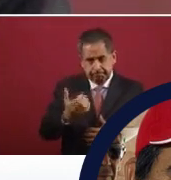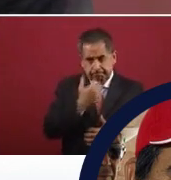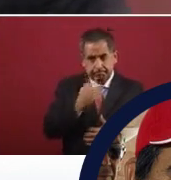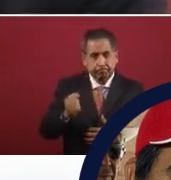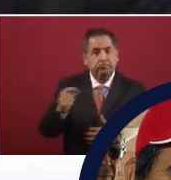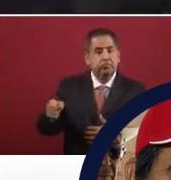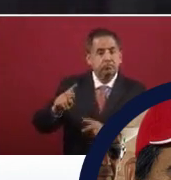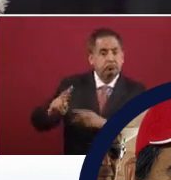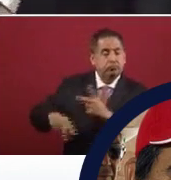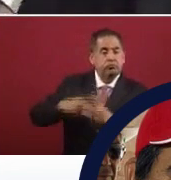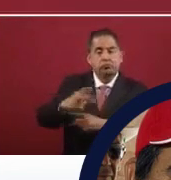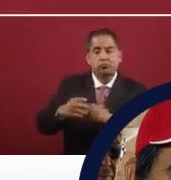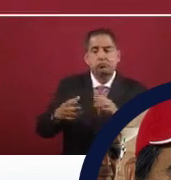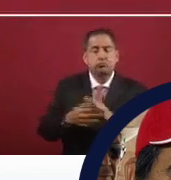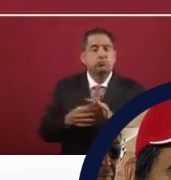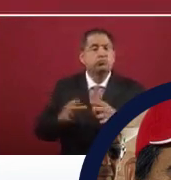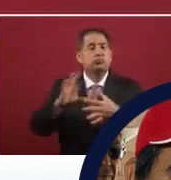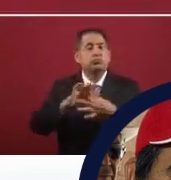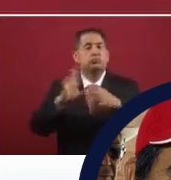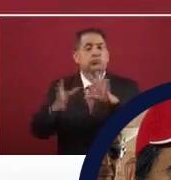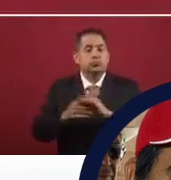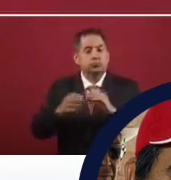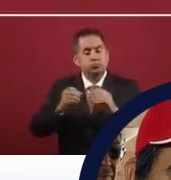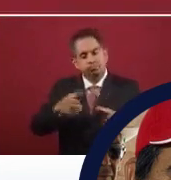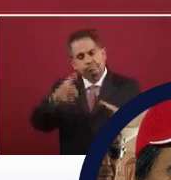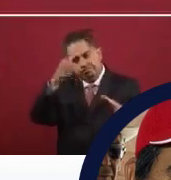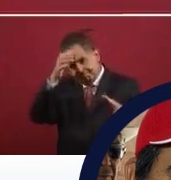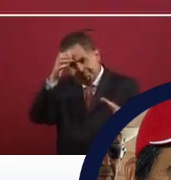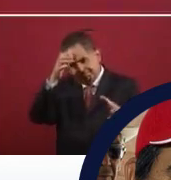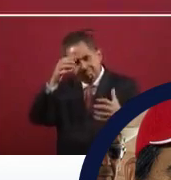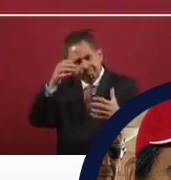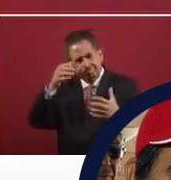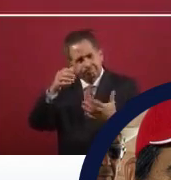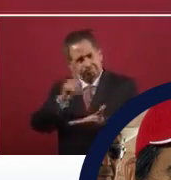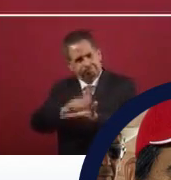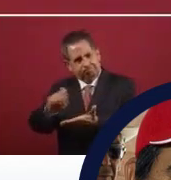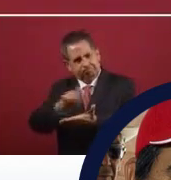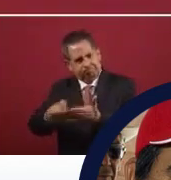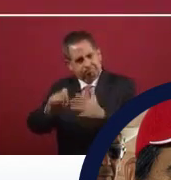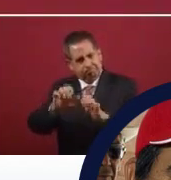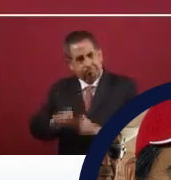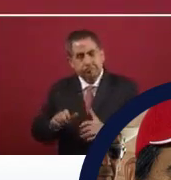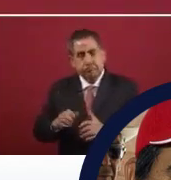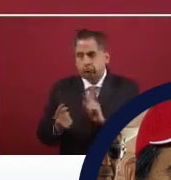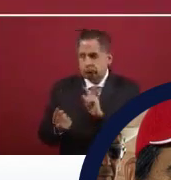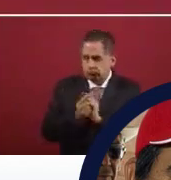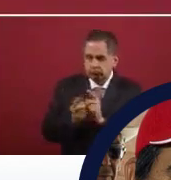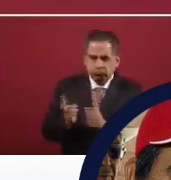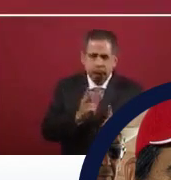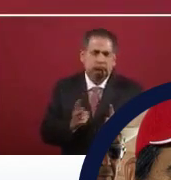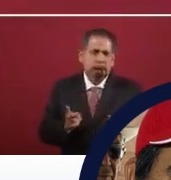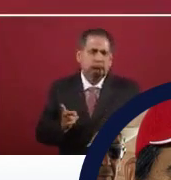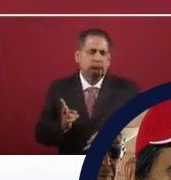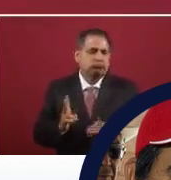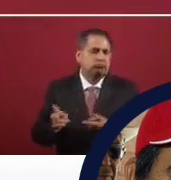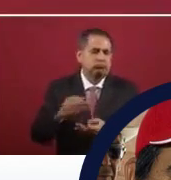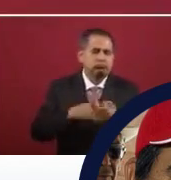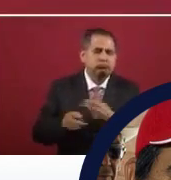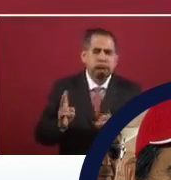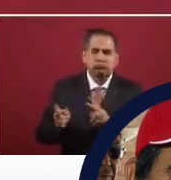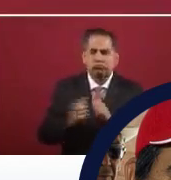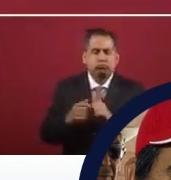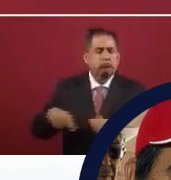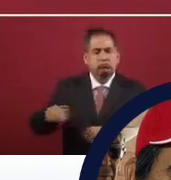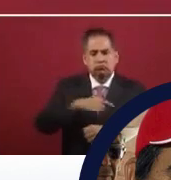acercar y buscar la alternativa que ha dado el pueblo de Loma de Bacum, adelante, ¿no? El Loma de Bacum ha dado